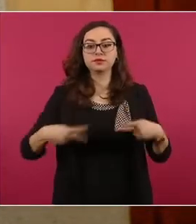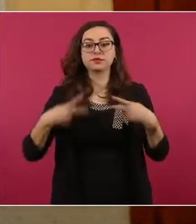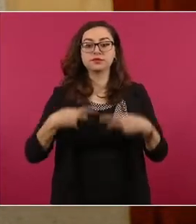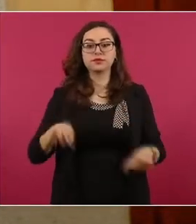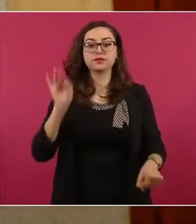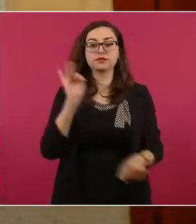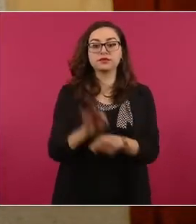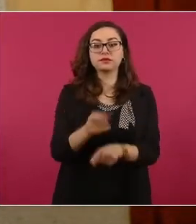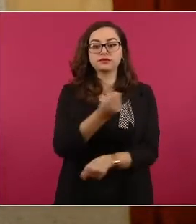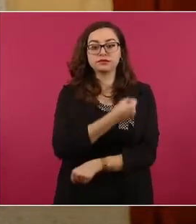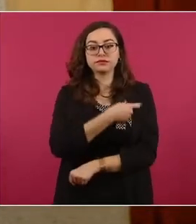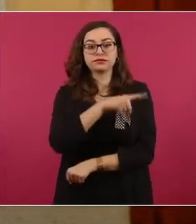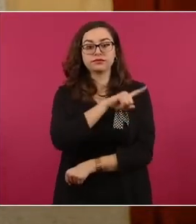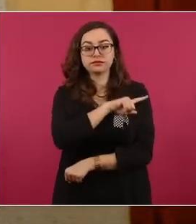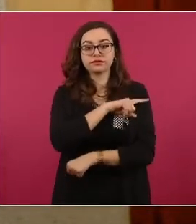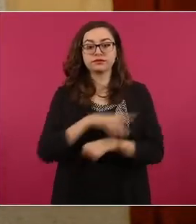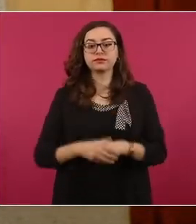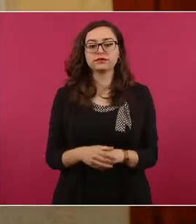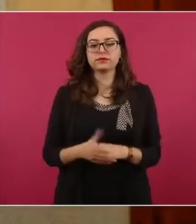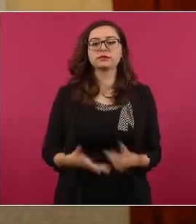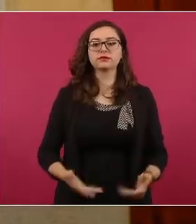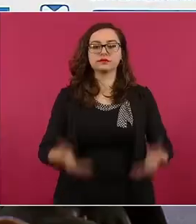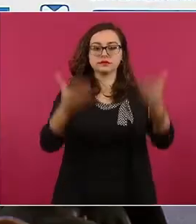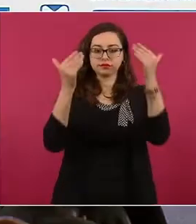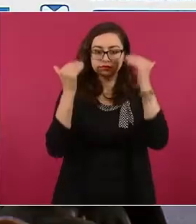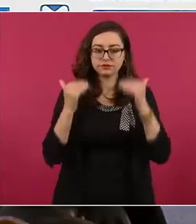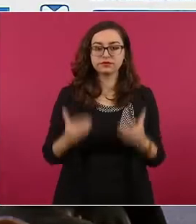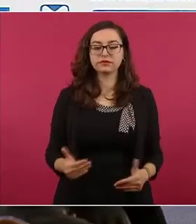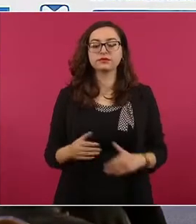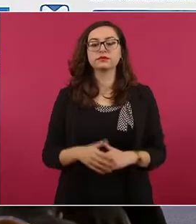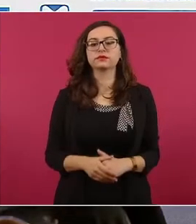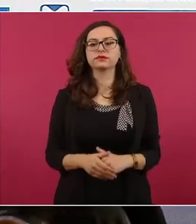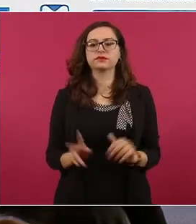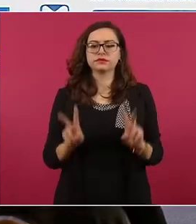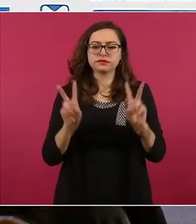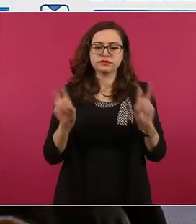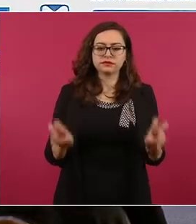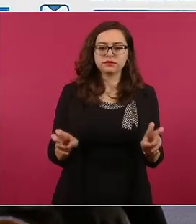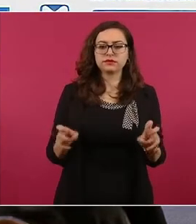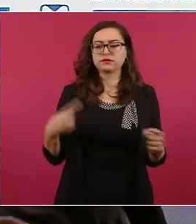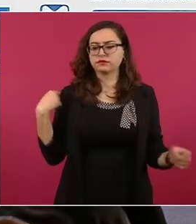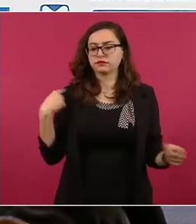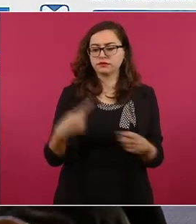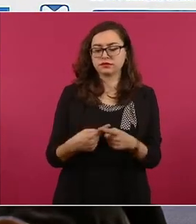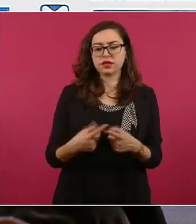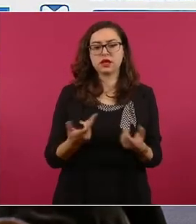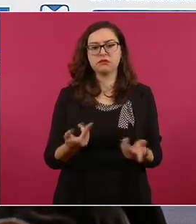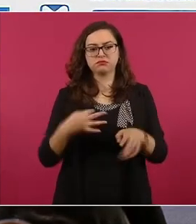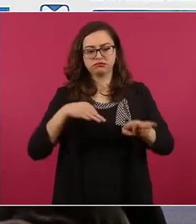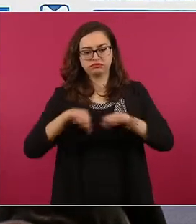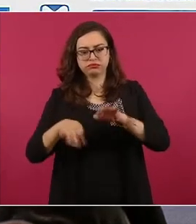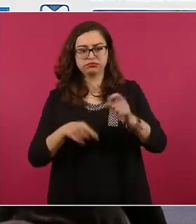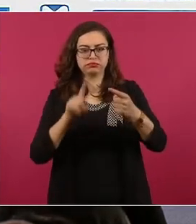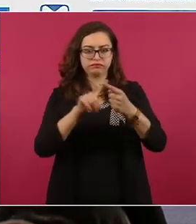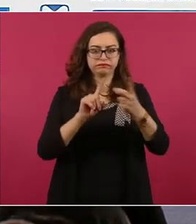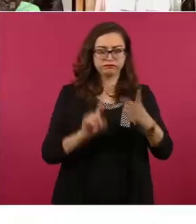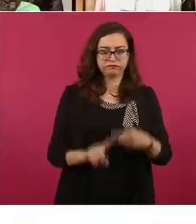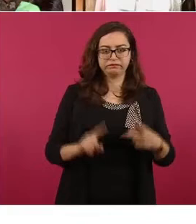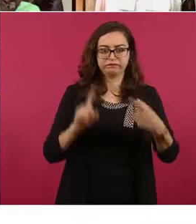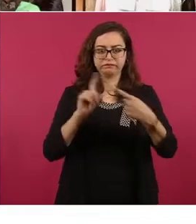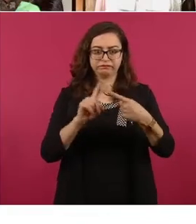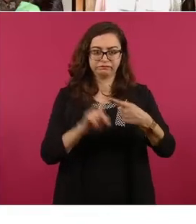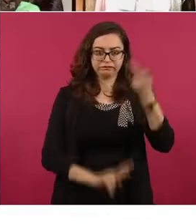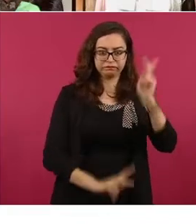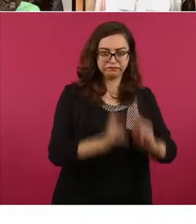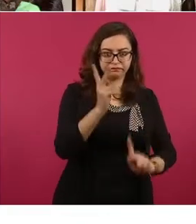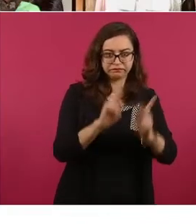En la que sigue les muestro justamente los avances en el trabajo en dos áreas principales, herbolaria y